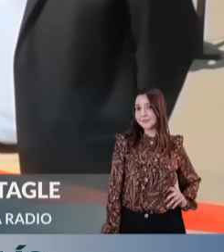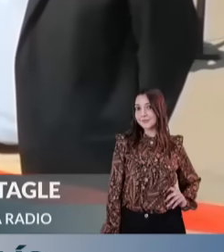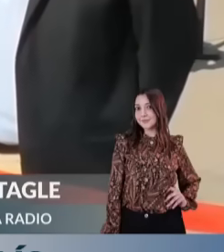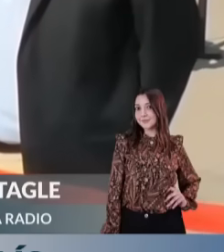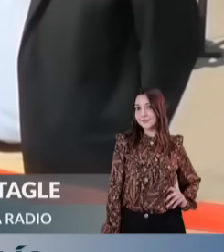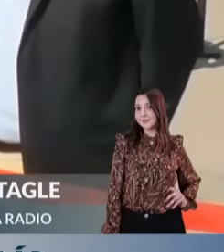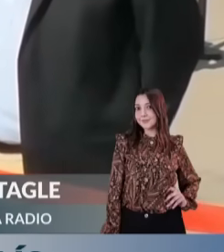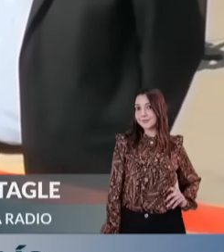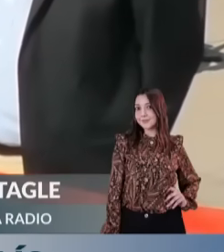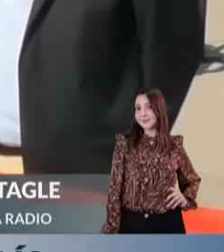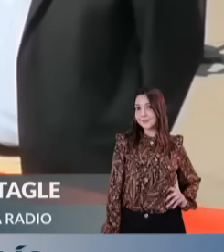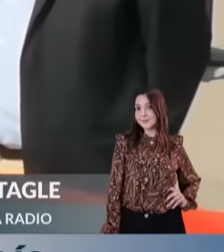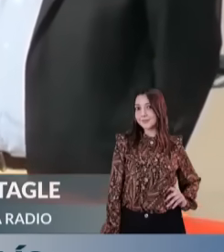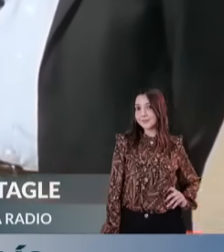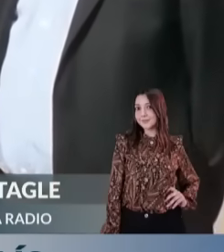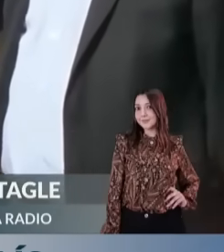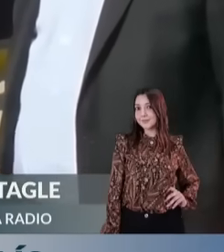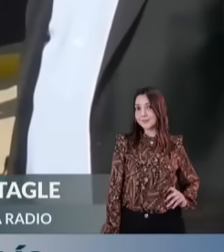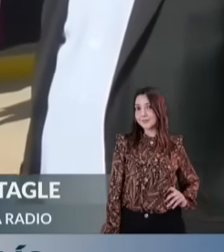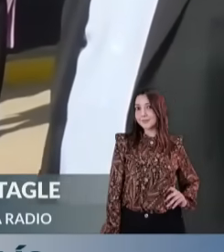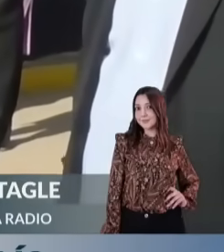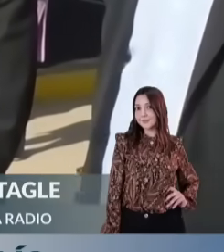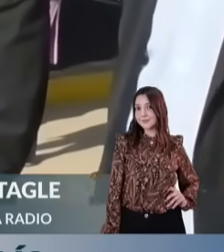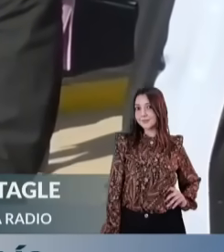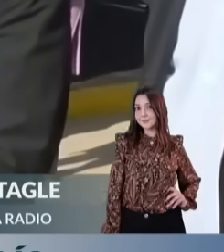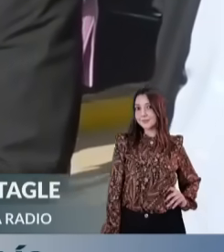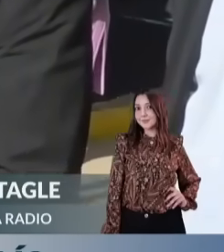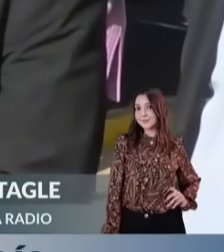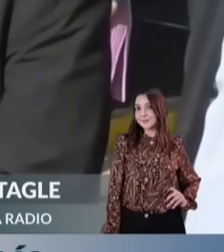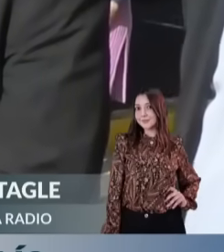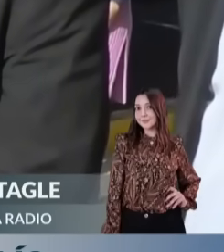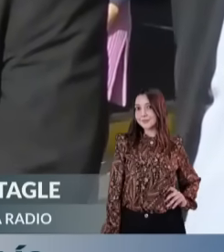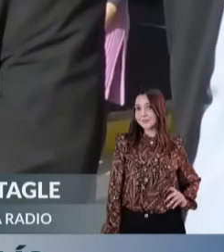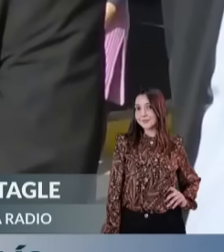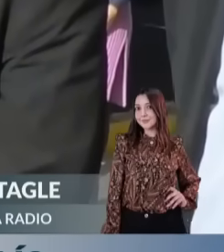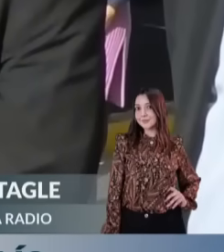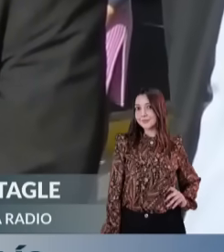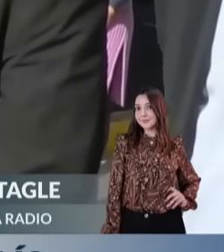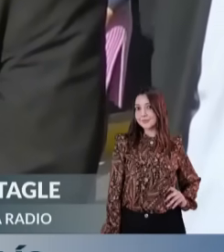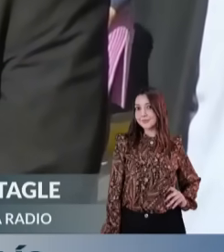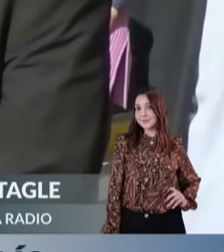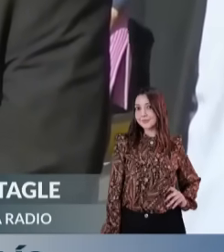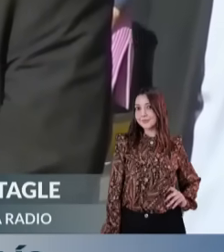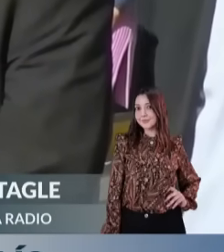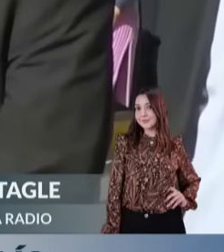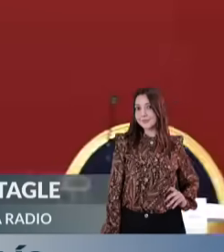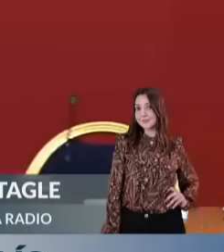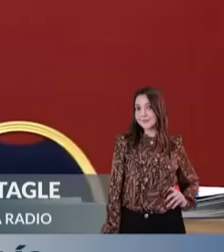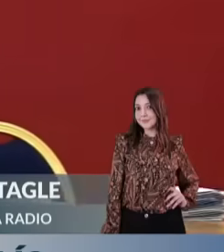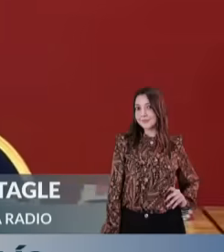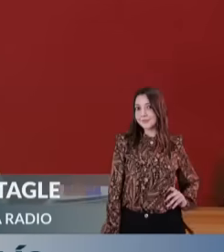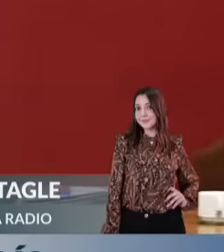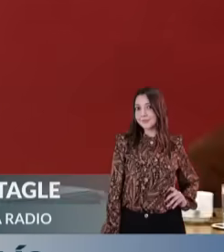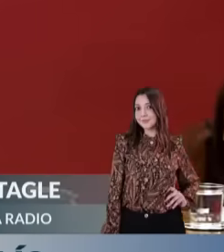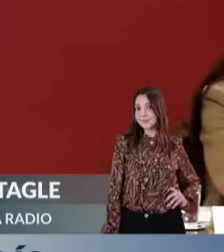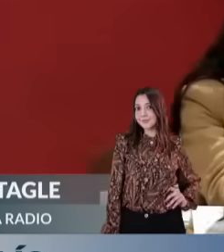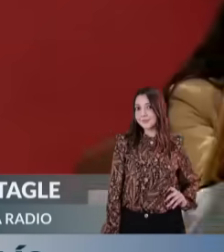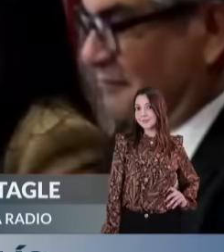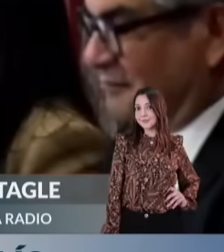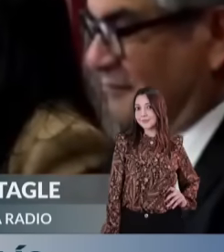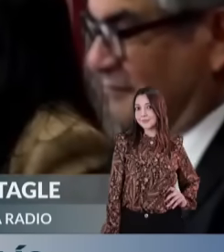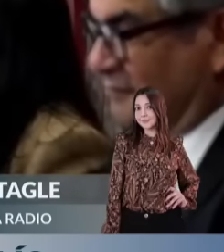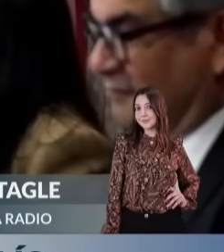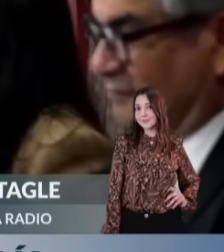endurecieron aún más el tono e incluso personeros de Chile Vamos pidieron que el presidente Gabriel Boric replique lo que realizó en